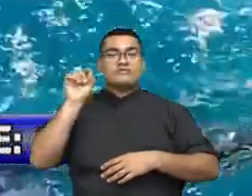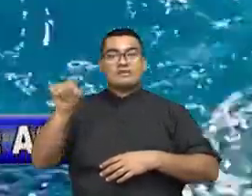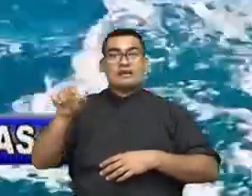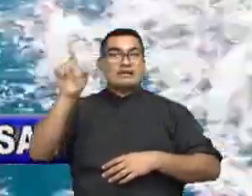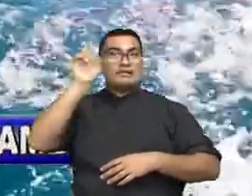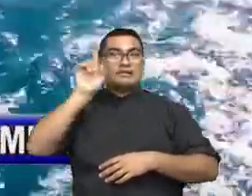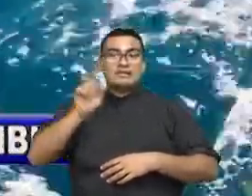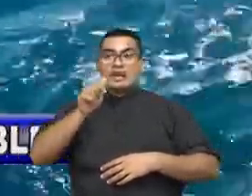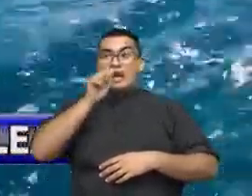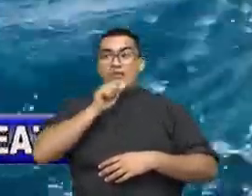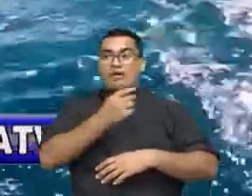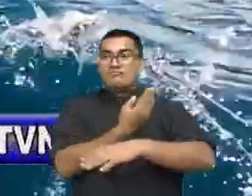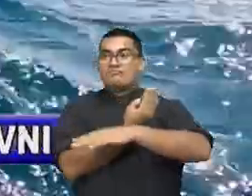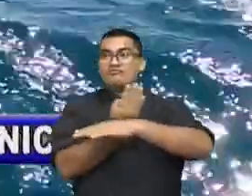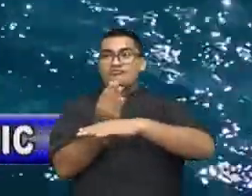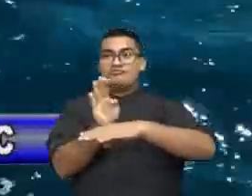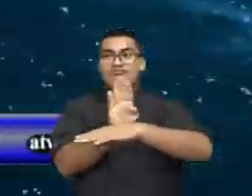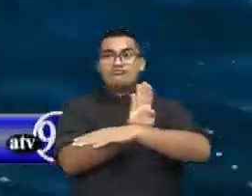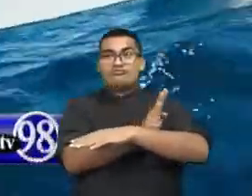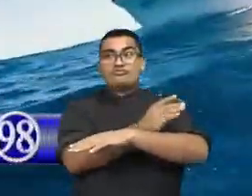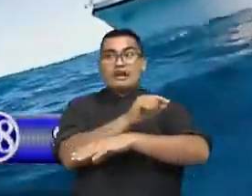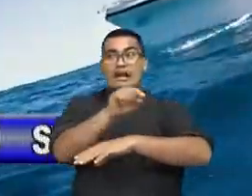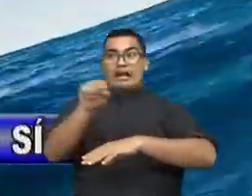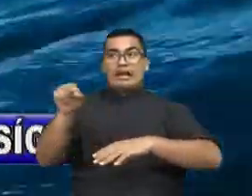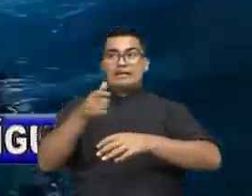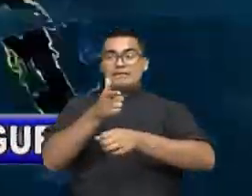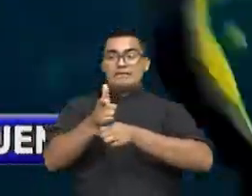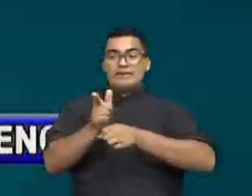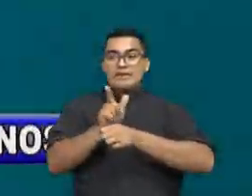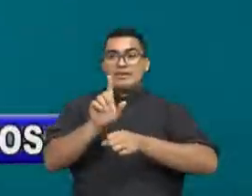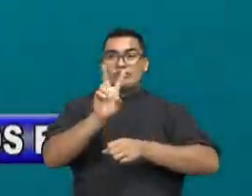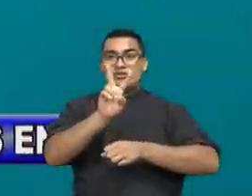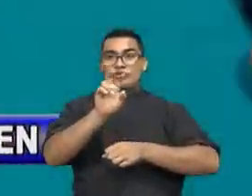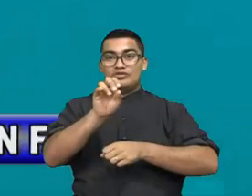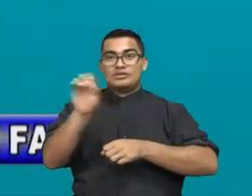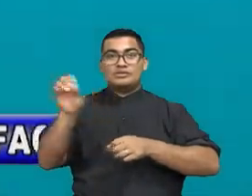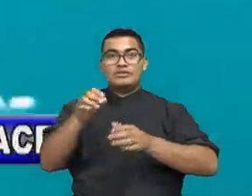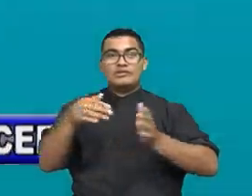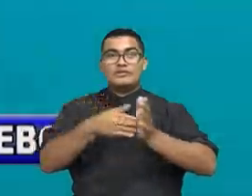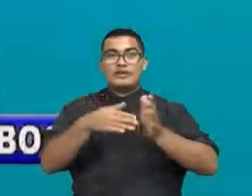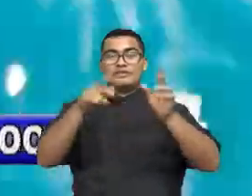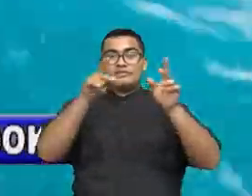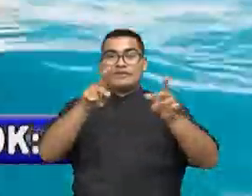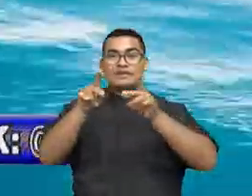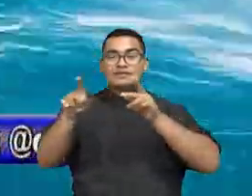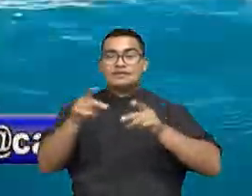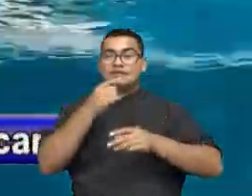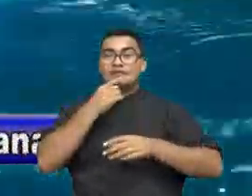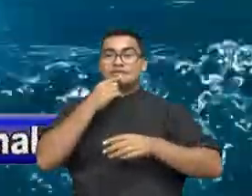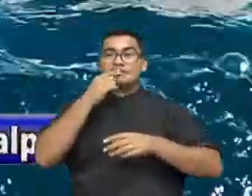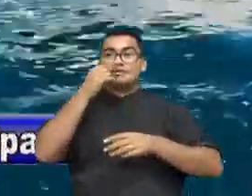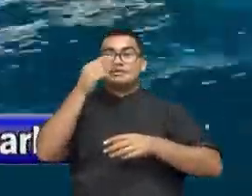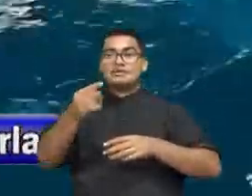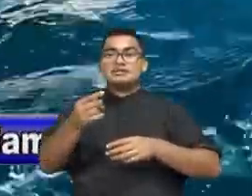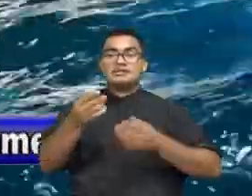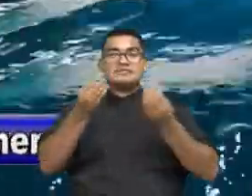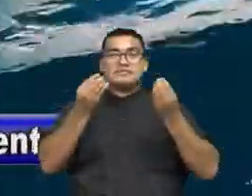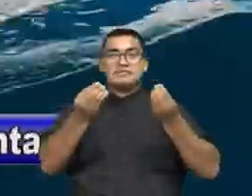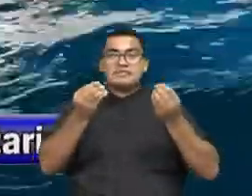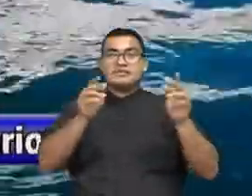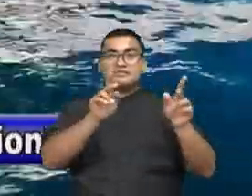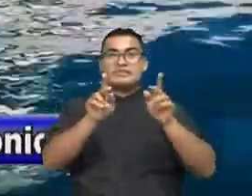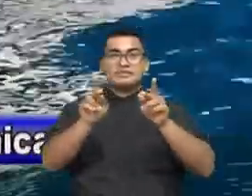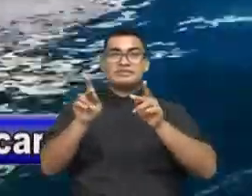estaba infestada de tiburones. El video ya supera los 200.000 reproducciones y es inspiración para cientos de memes en las